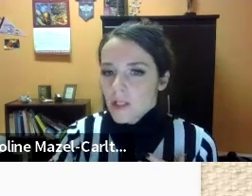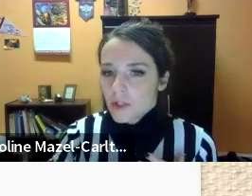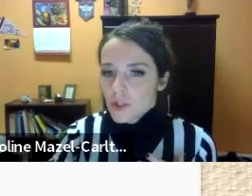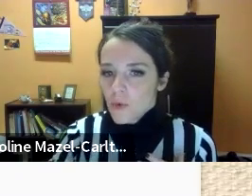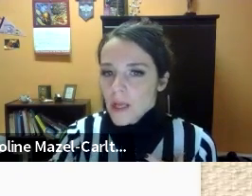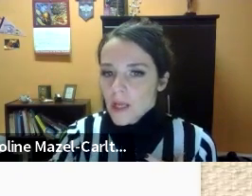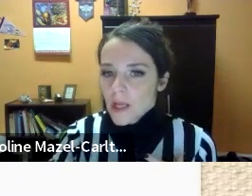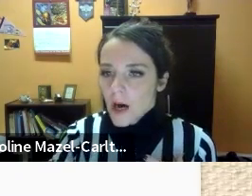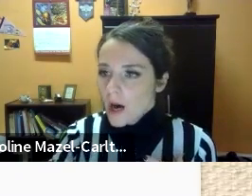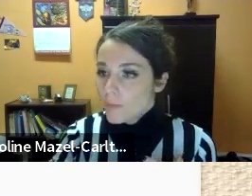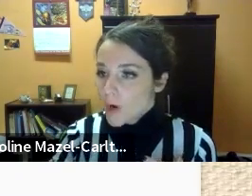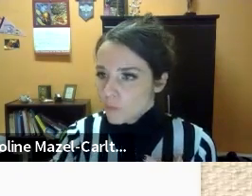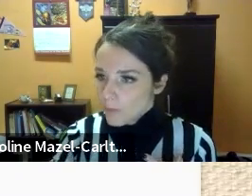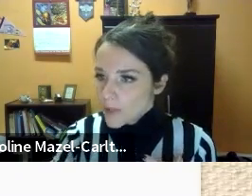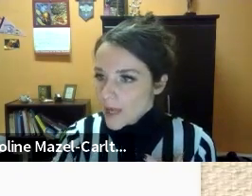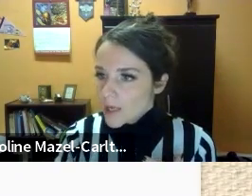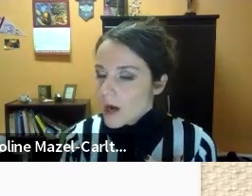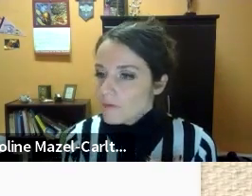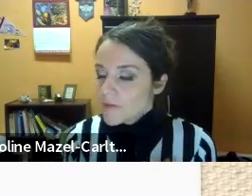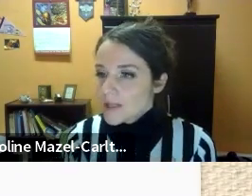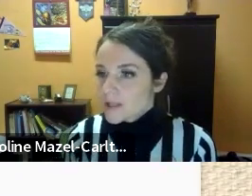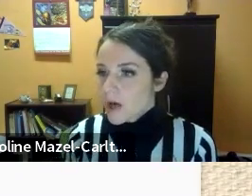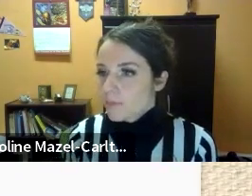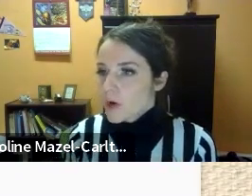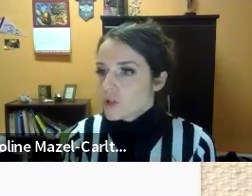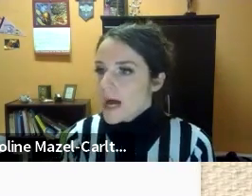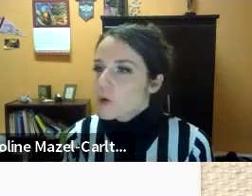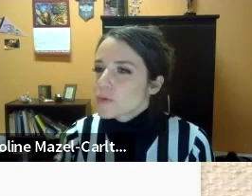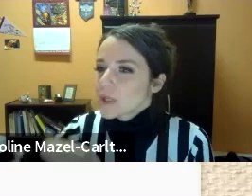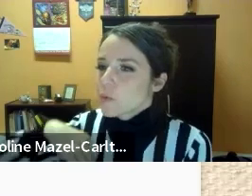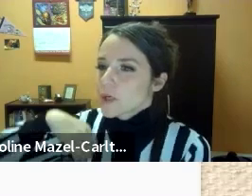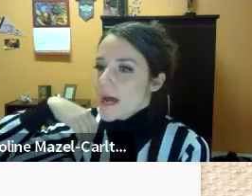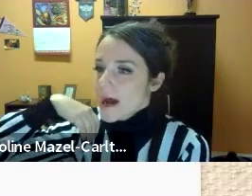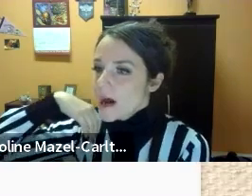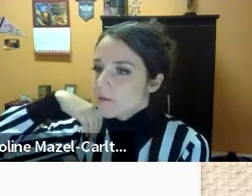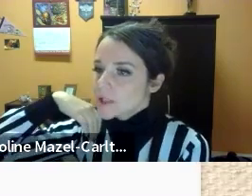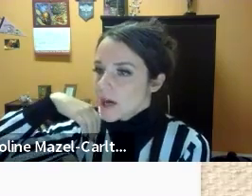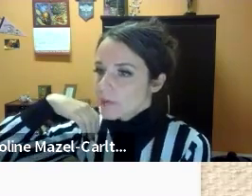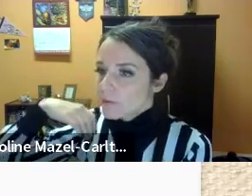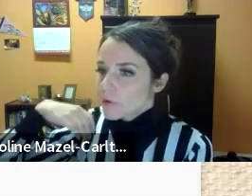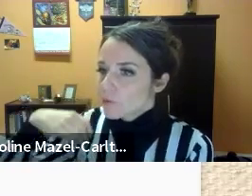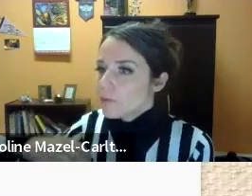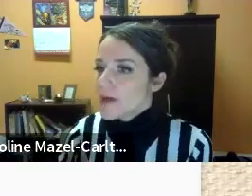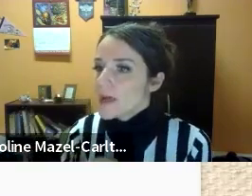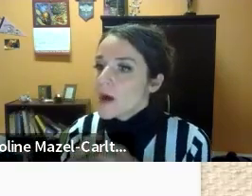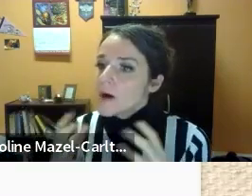otros. Nuestros enfoques de suicidio son la clave para abordar estos factores o para replicarlos.